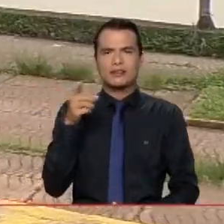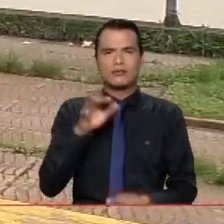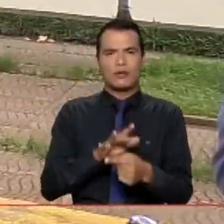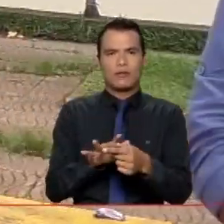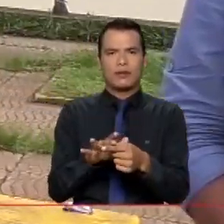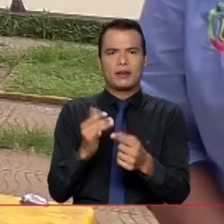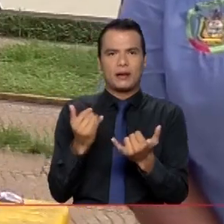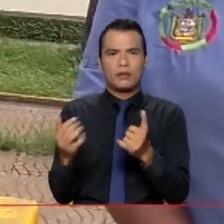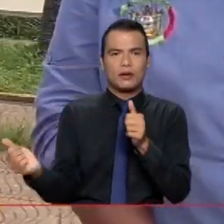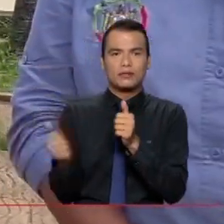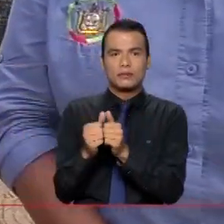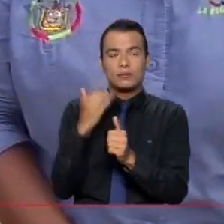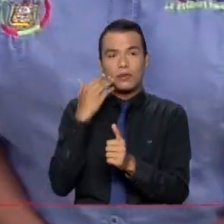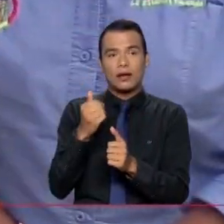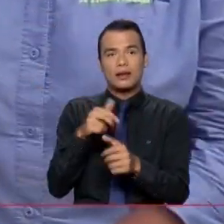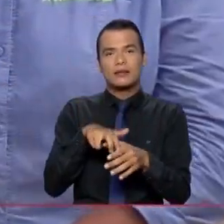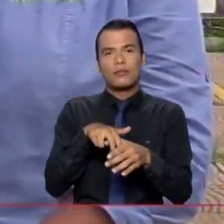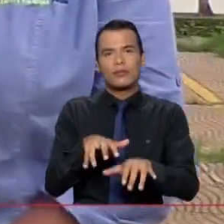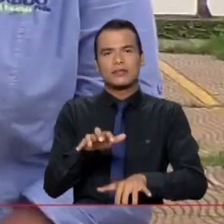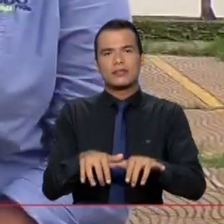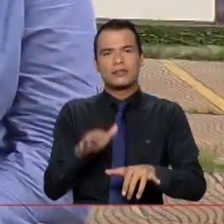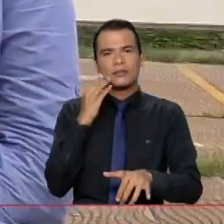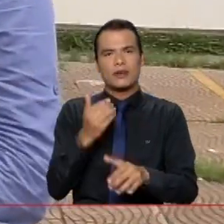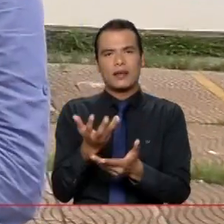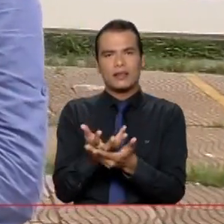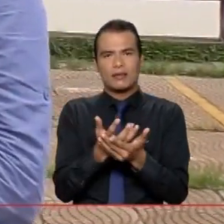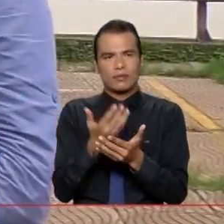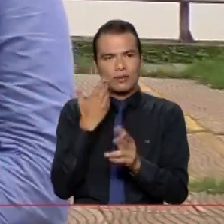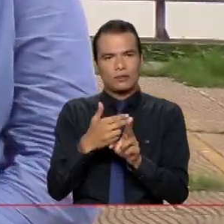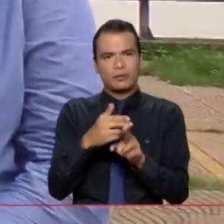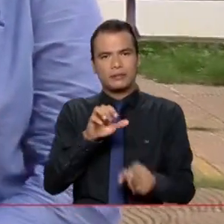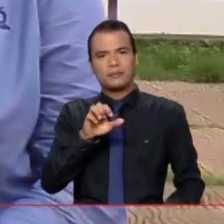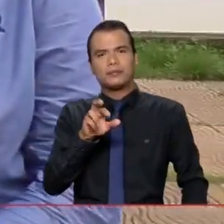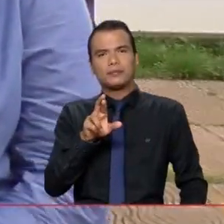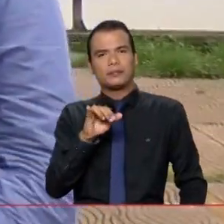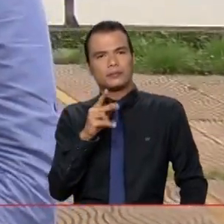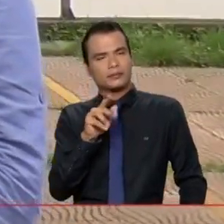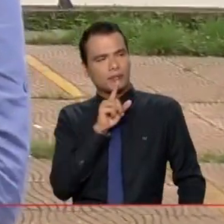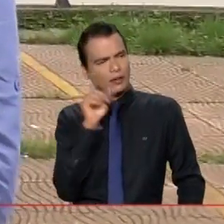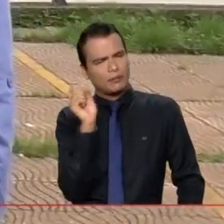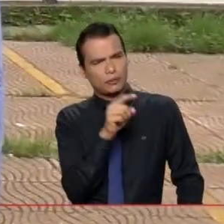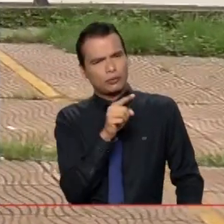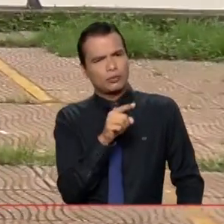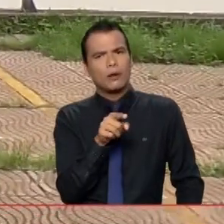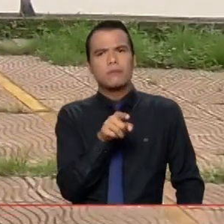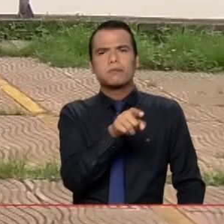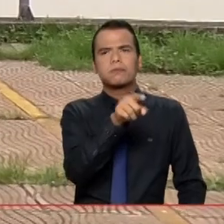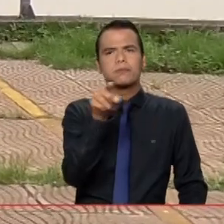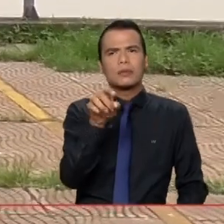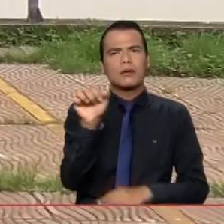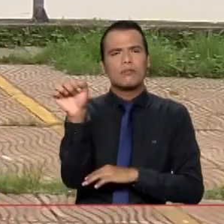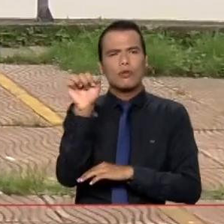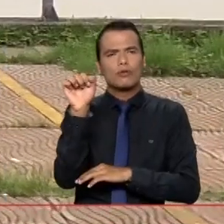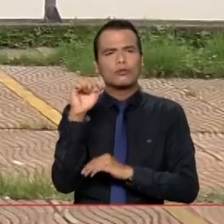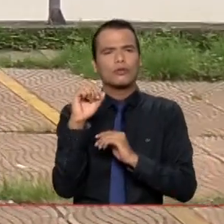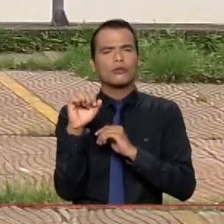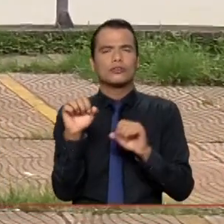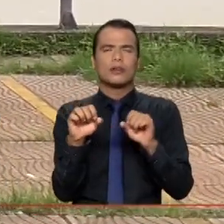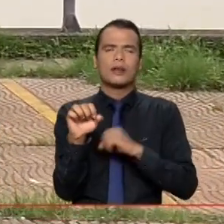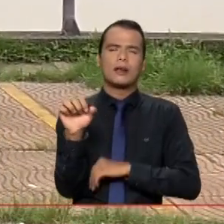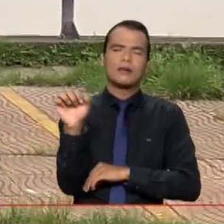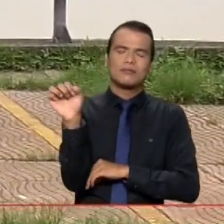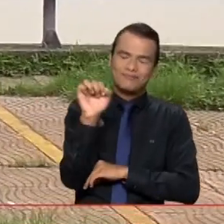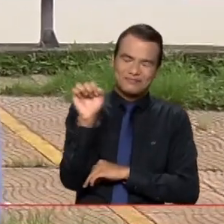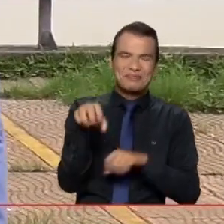ciudad, Erika Palacios. Bienvenida a Telepacífico Noticias. Inicialmente hablemos de cifras. ¿Cuántos vehículos hoy entre motos y carros están dejando de